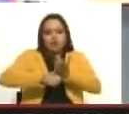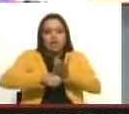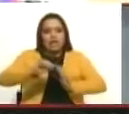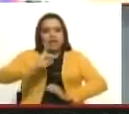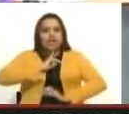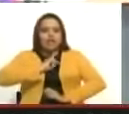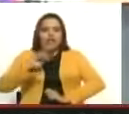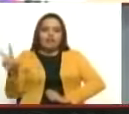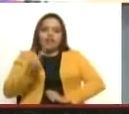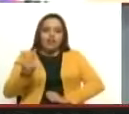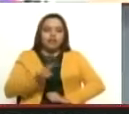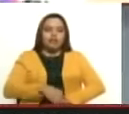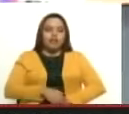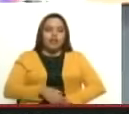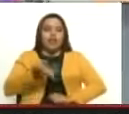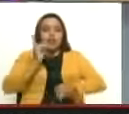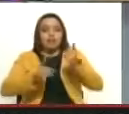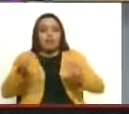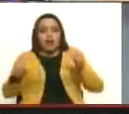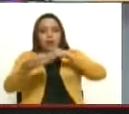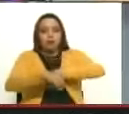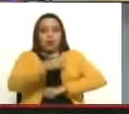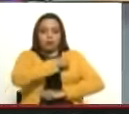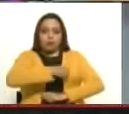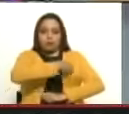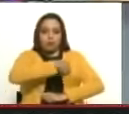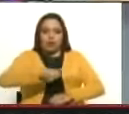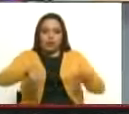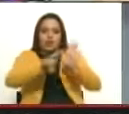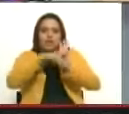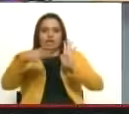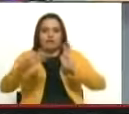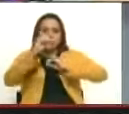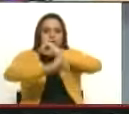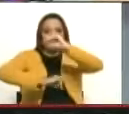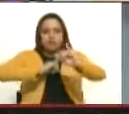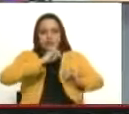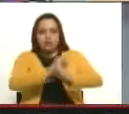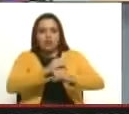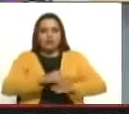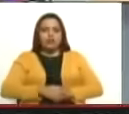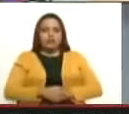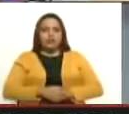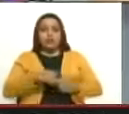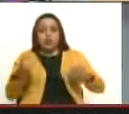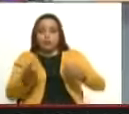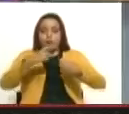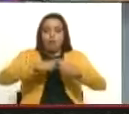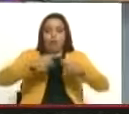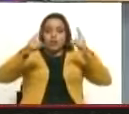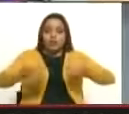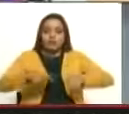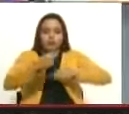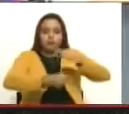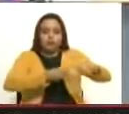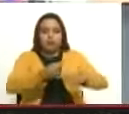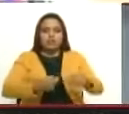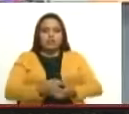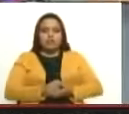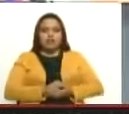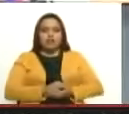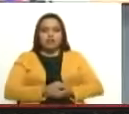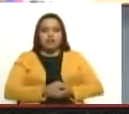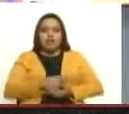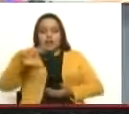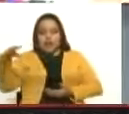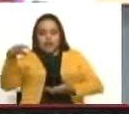venezolana conforme al Acuerdo de Ginebra y el derecho internacional, incorporando en consecuencia dicho Estado en el